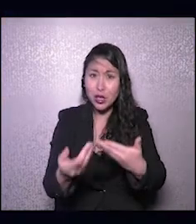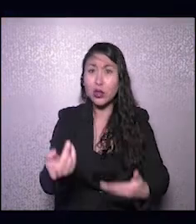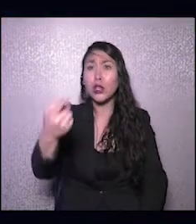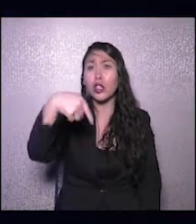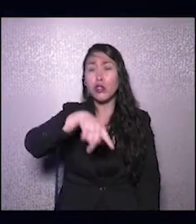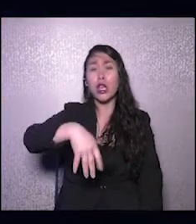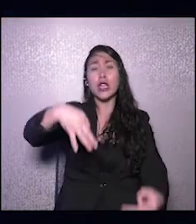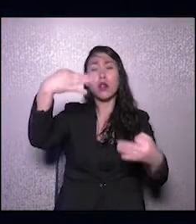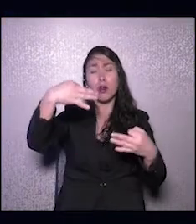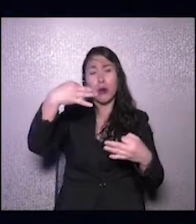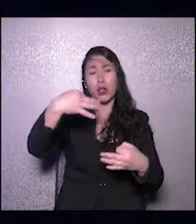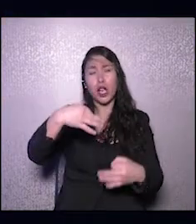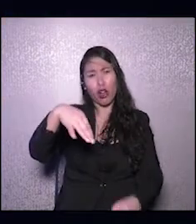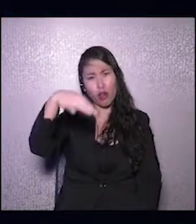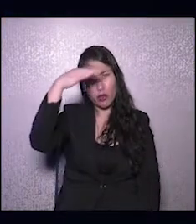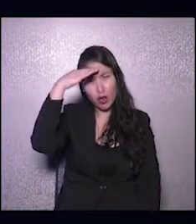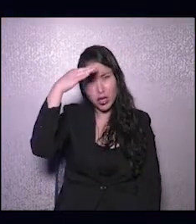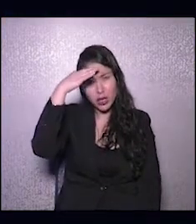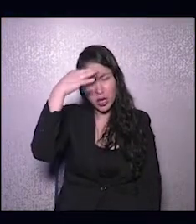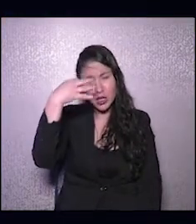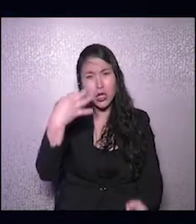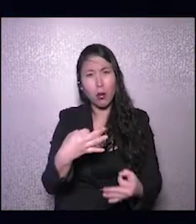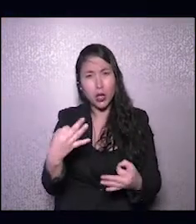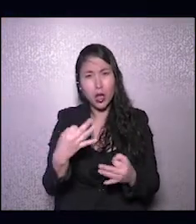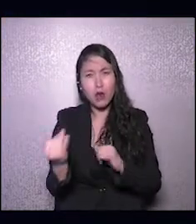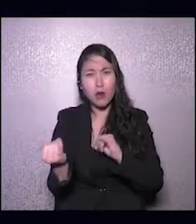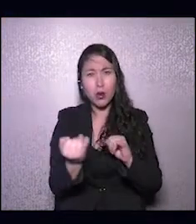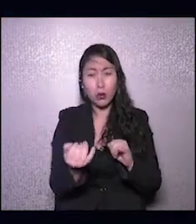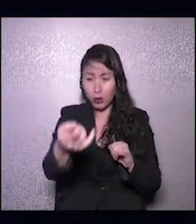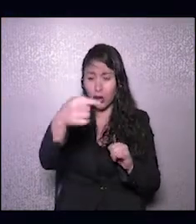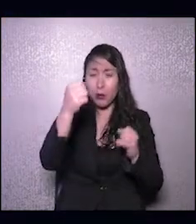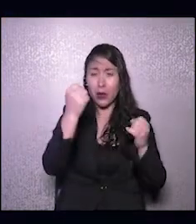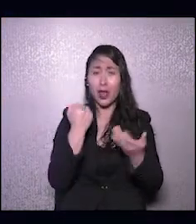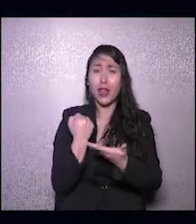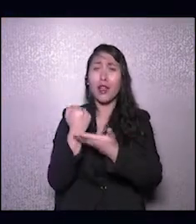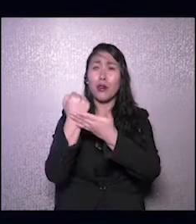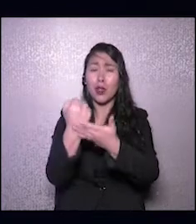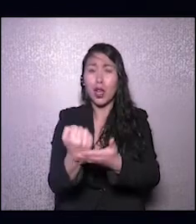y seguridad de la información, ustedes podrían contribuir a mejorar la salud de las